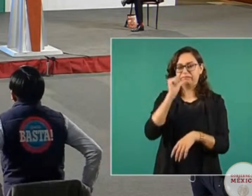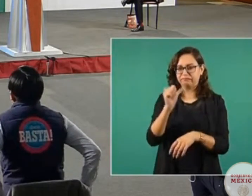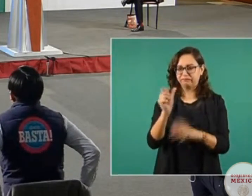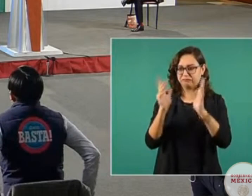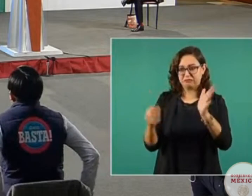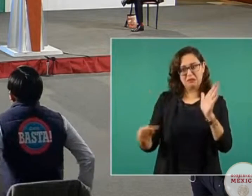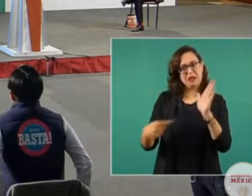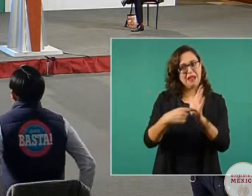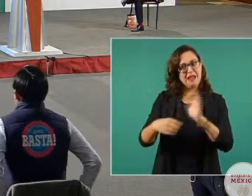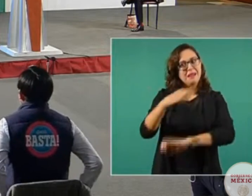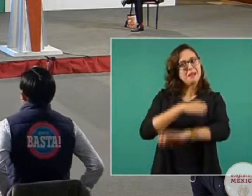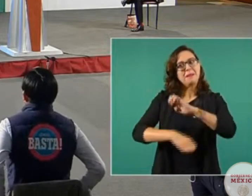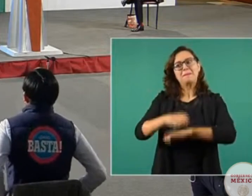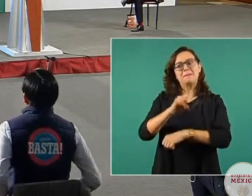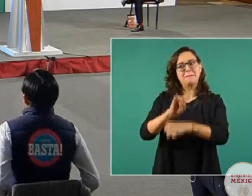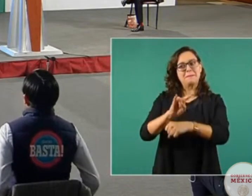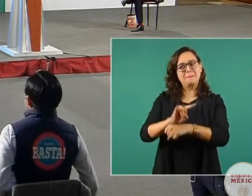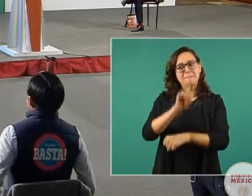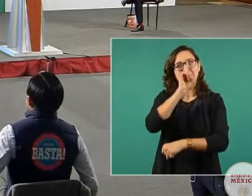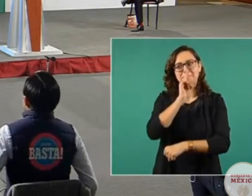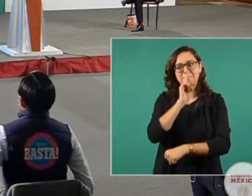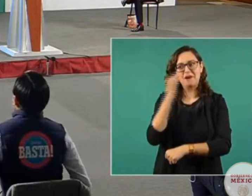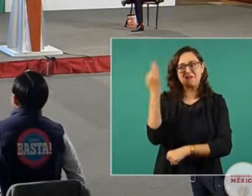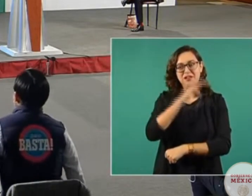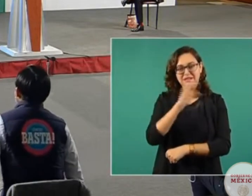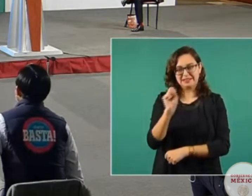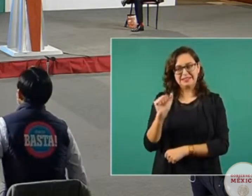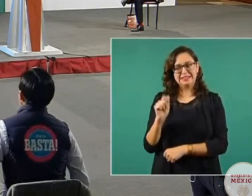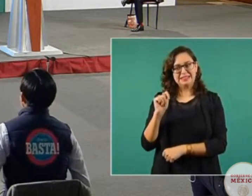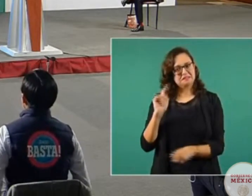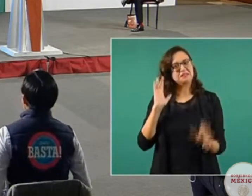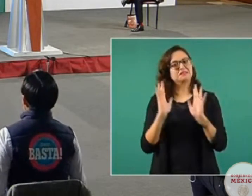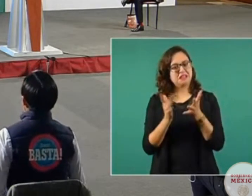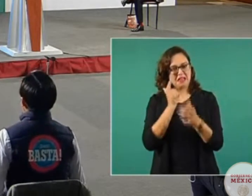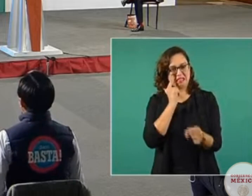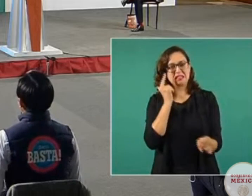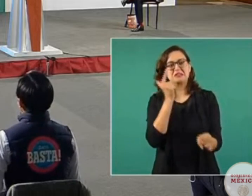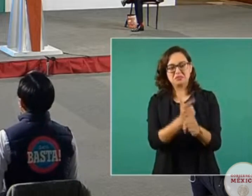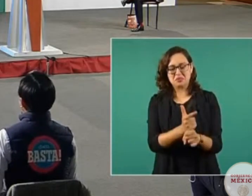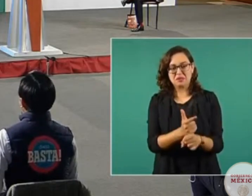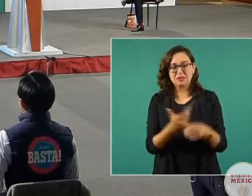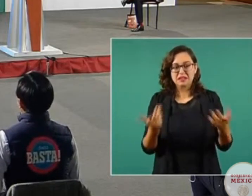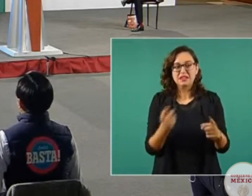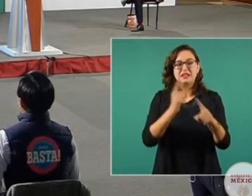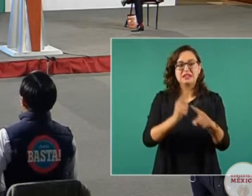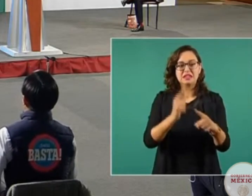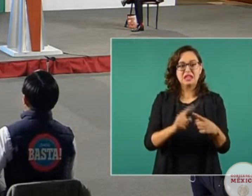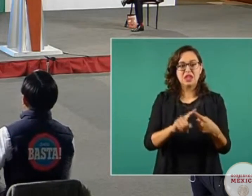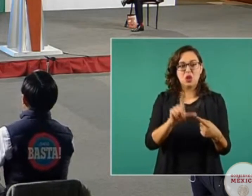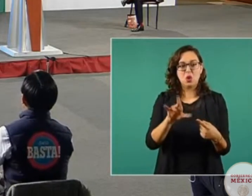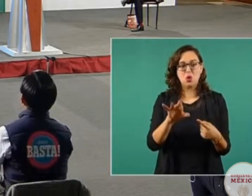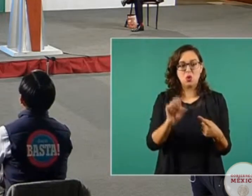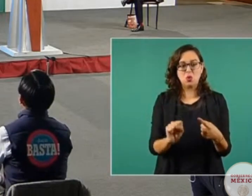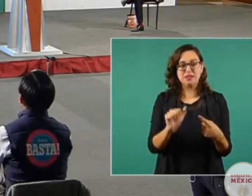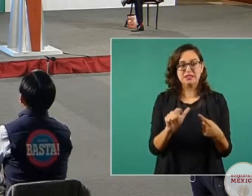declarada como empresa fantasma por el Servicio de Administración Tributaria, el SAT. Y los accionistas resultan ser Luis Alberto López López, chofer, sí,